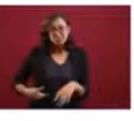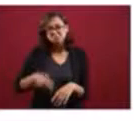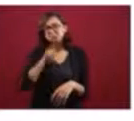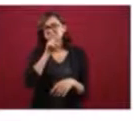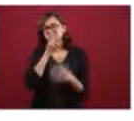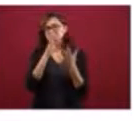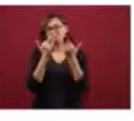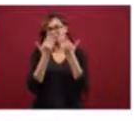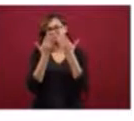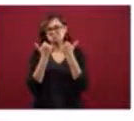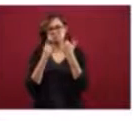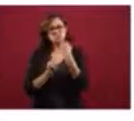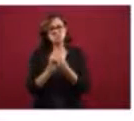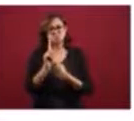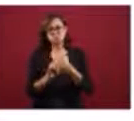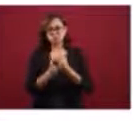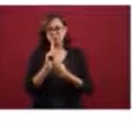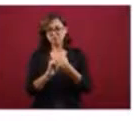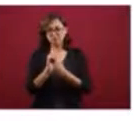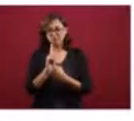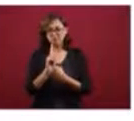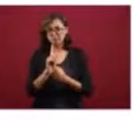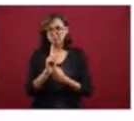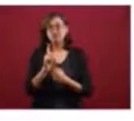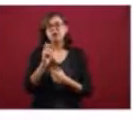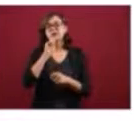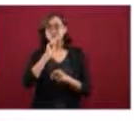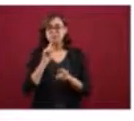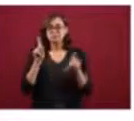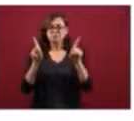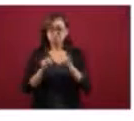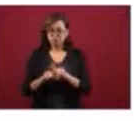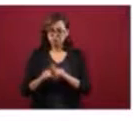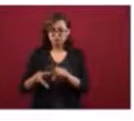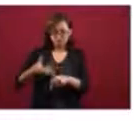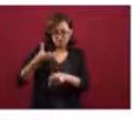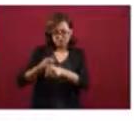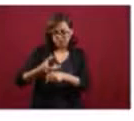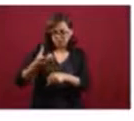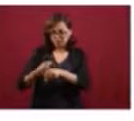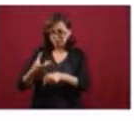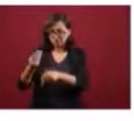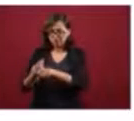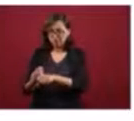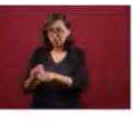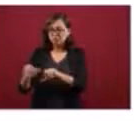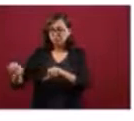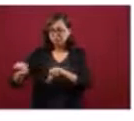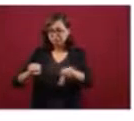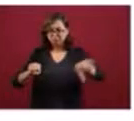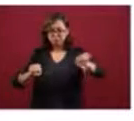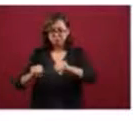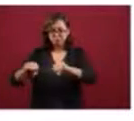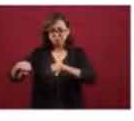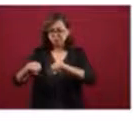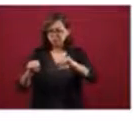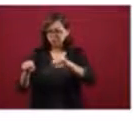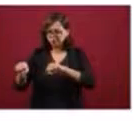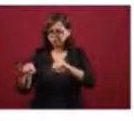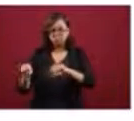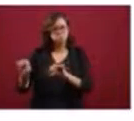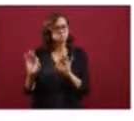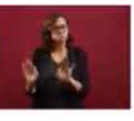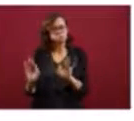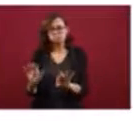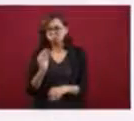problemática. Se hizo la reconstrucción de la flecha impulsora, se pudo constatar pues que estaba en condiciones,